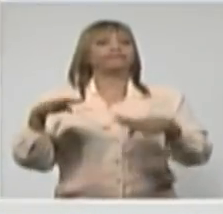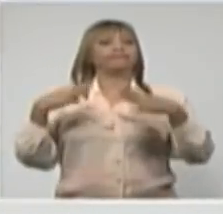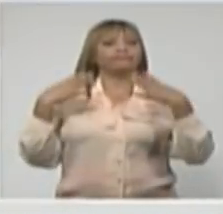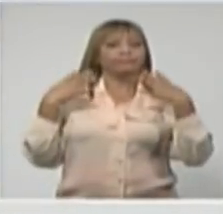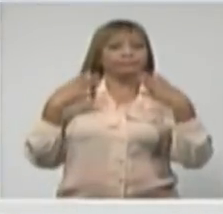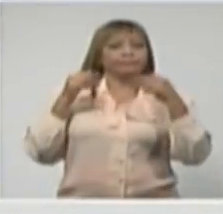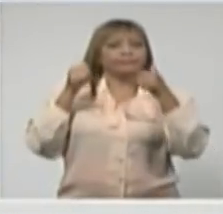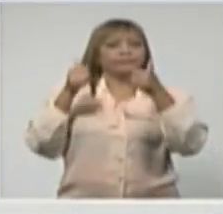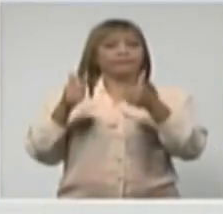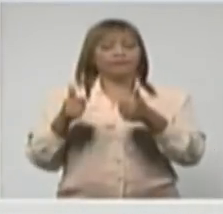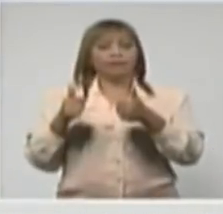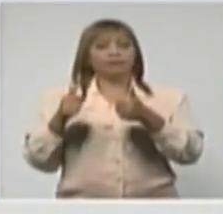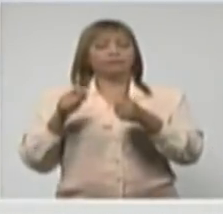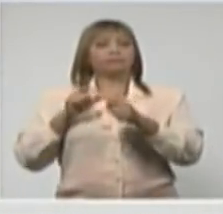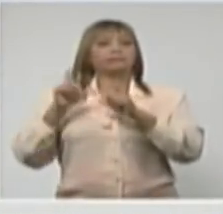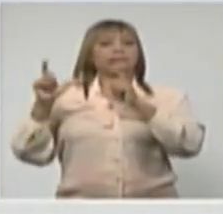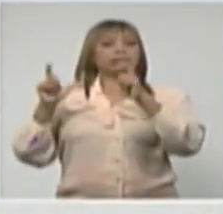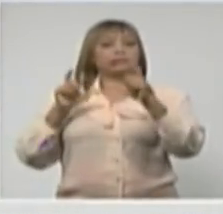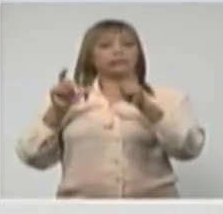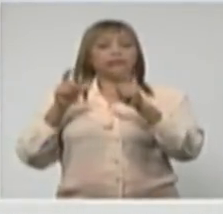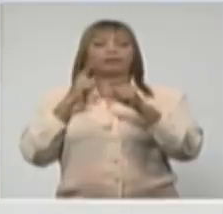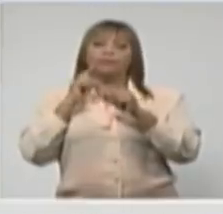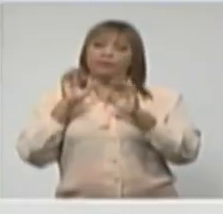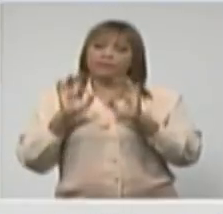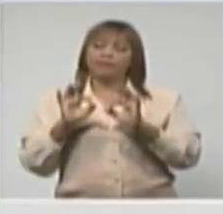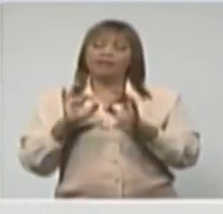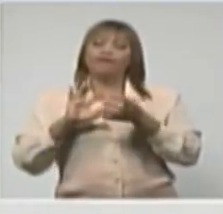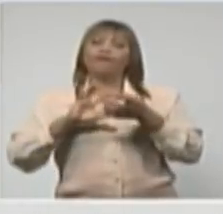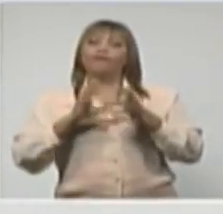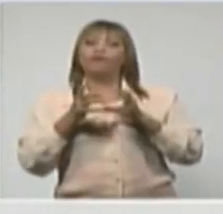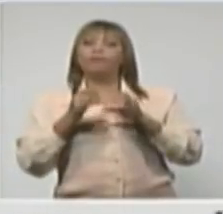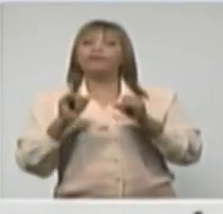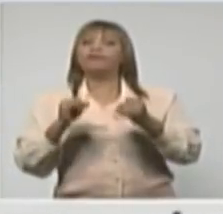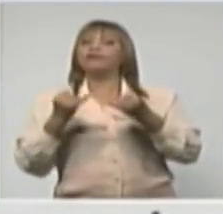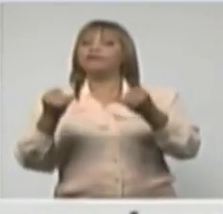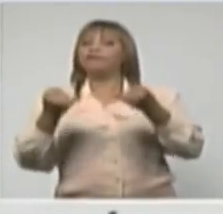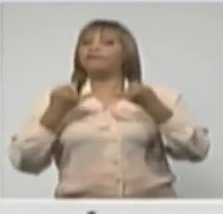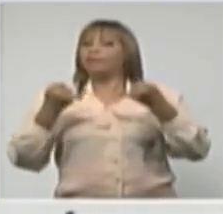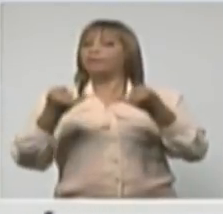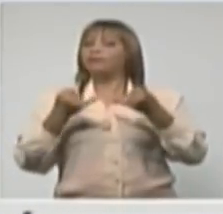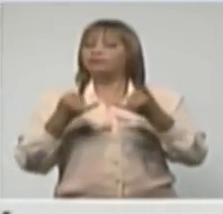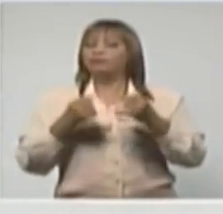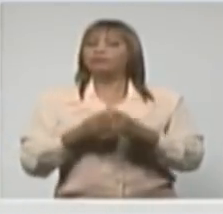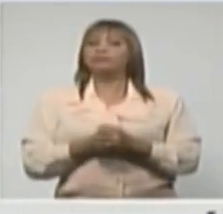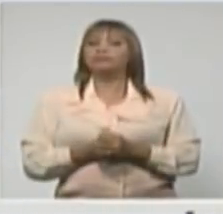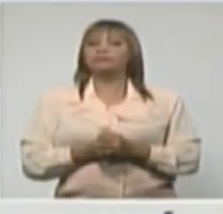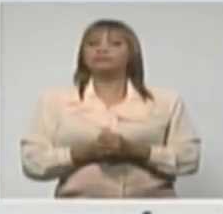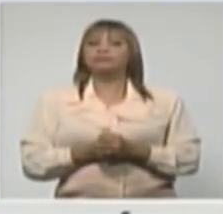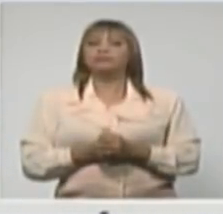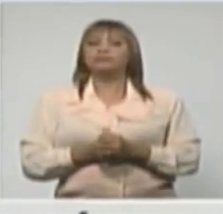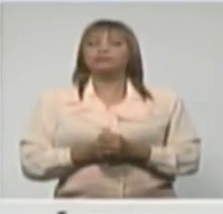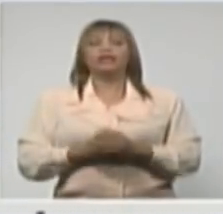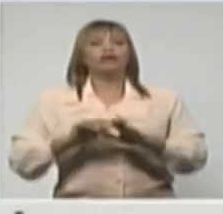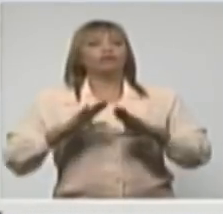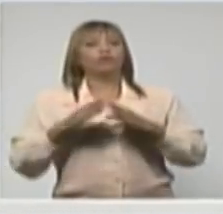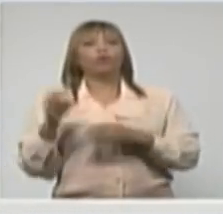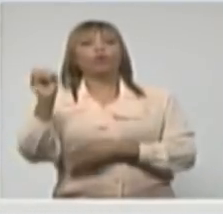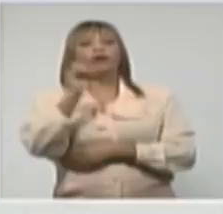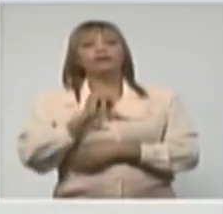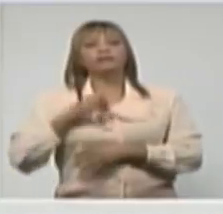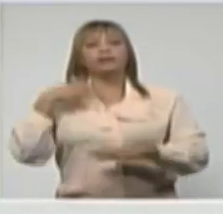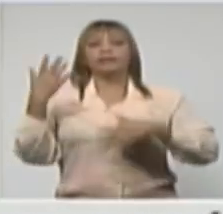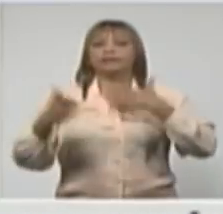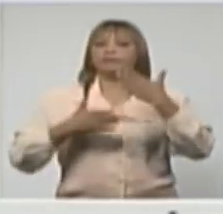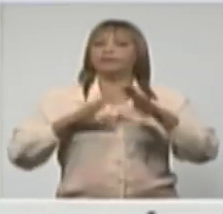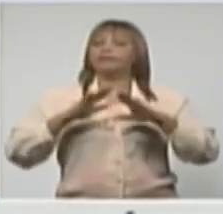porque indiscutiblemente es la forma en que se van a organizar todas las actividades.